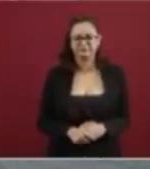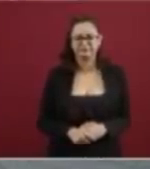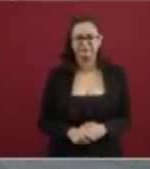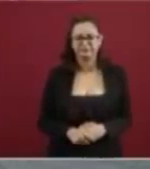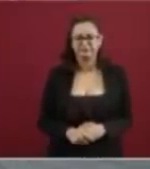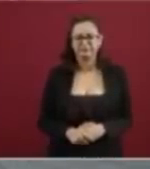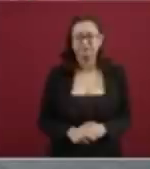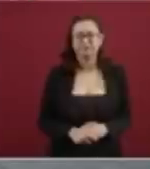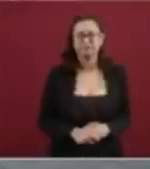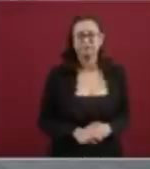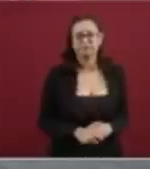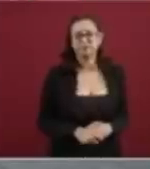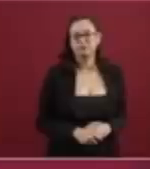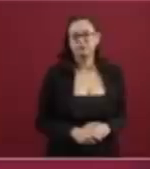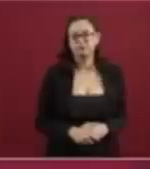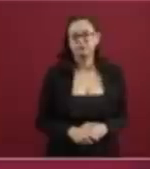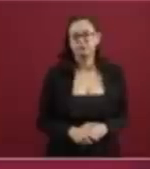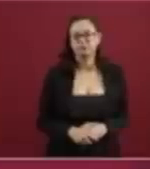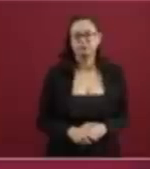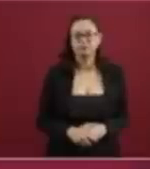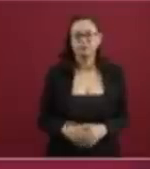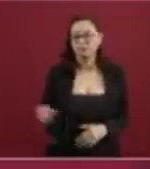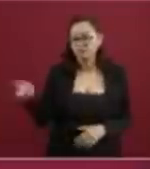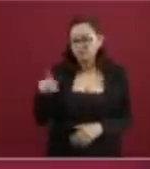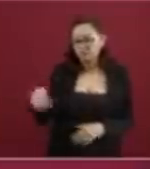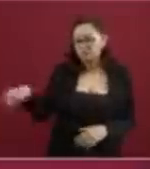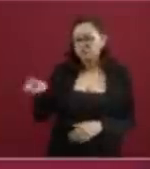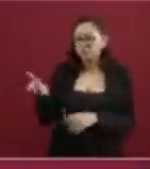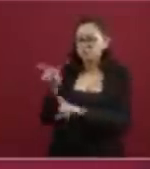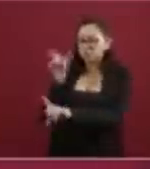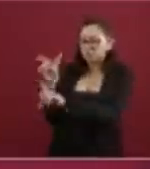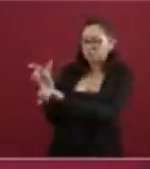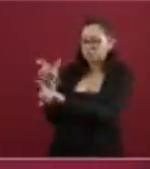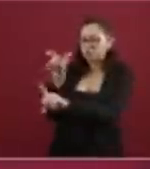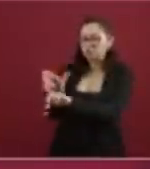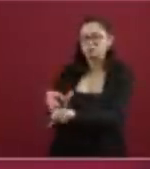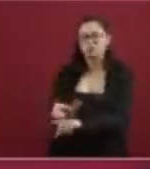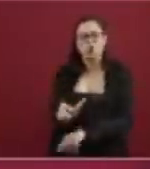alrededor de 8 elementos del ejército.